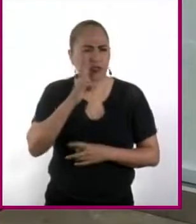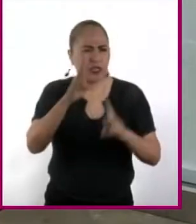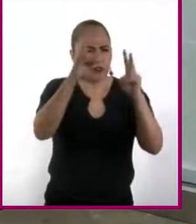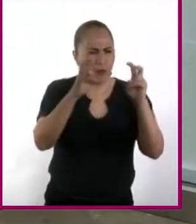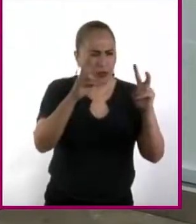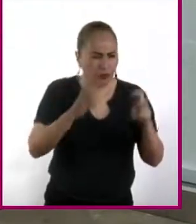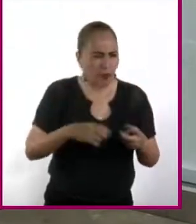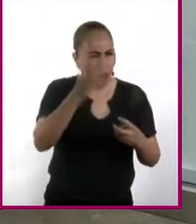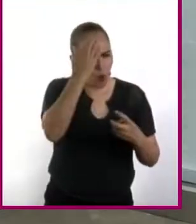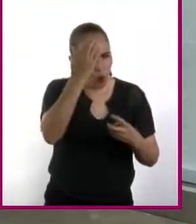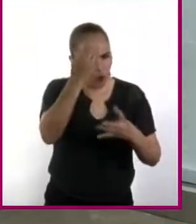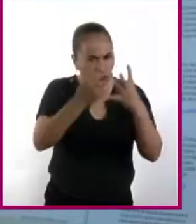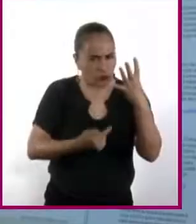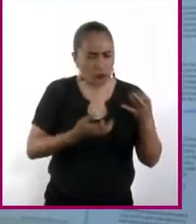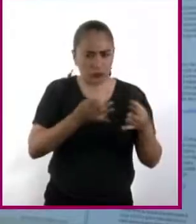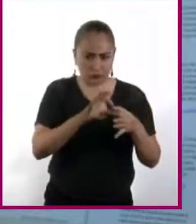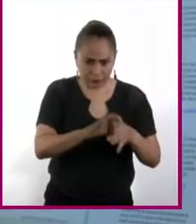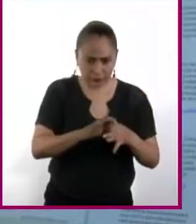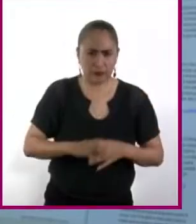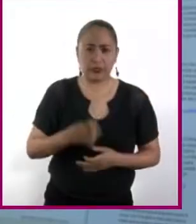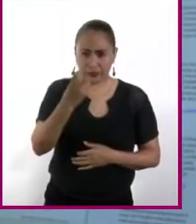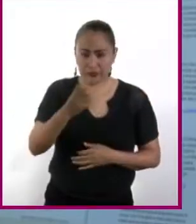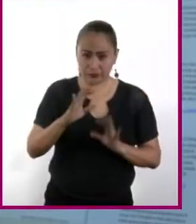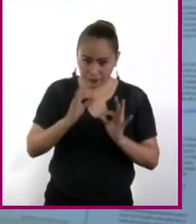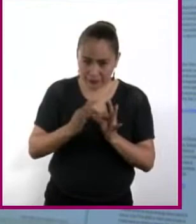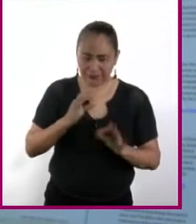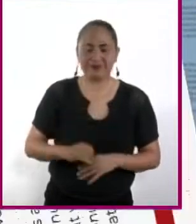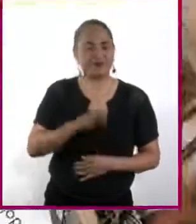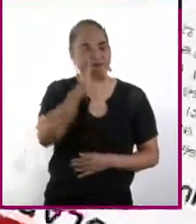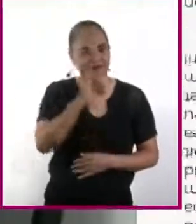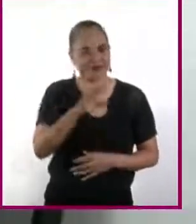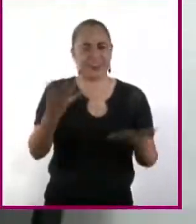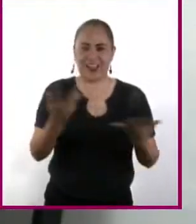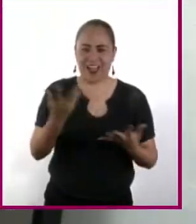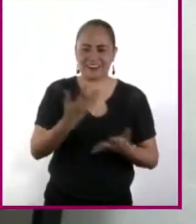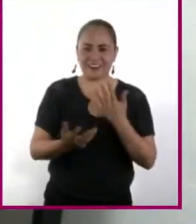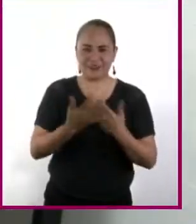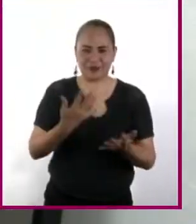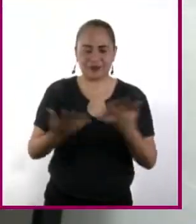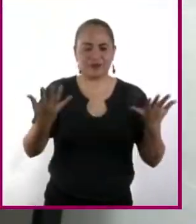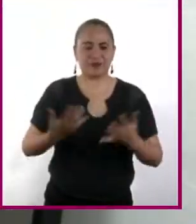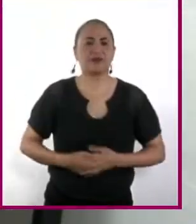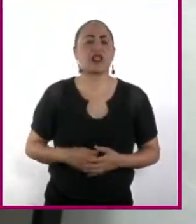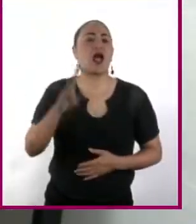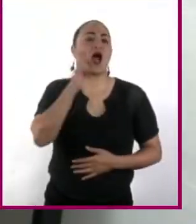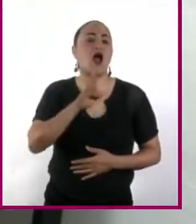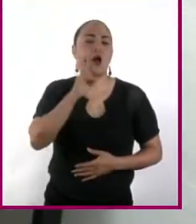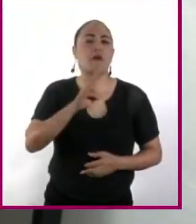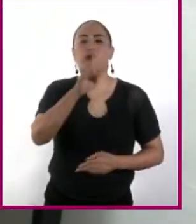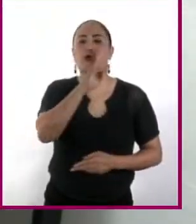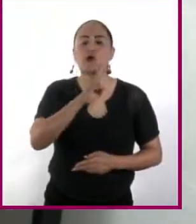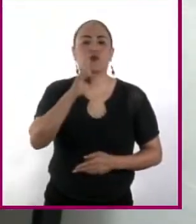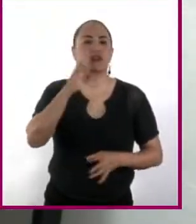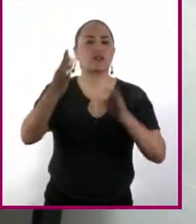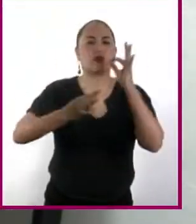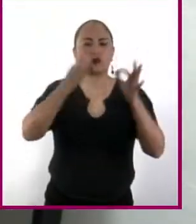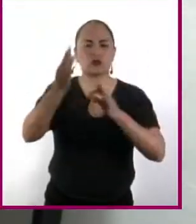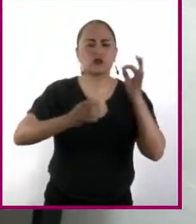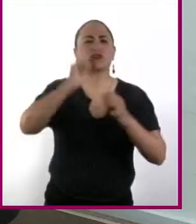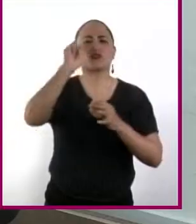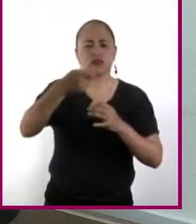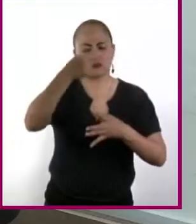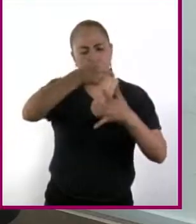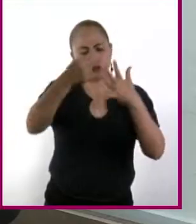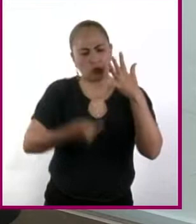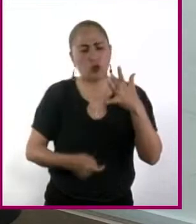¿Están listos? Claro que sí, mire. Pues manos a la obra. Veamos qué noticias encontramos. De entrada yo